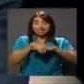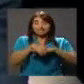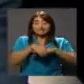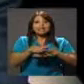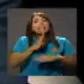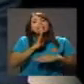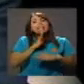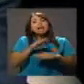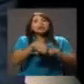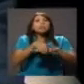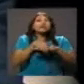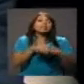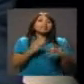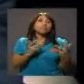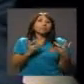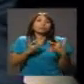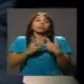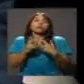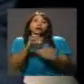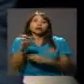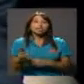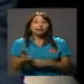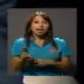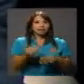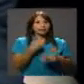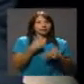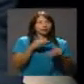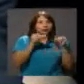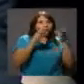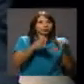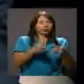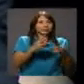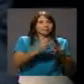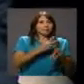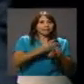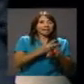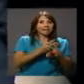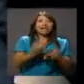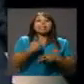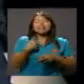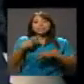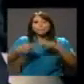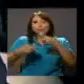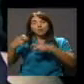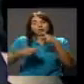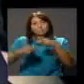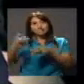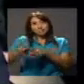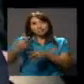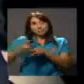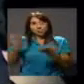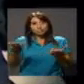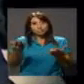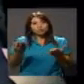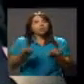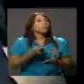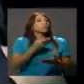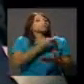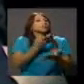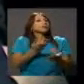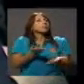tropicalizado y profesores de matemática que tienen problemas de lógica ¿cómo proponen mejorar la calidad de la educación